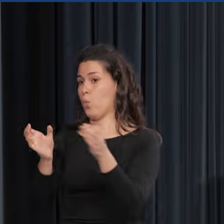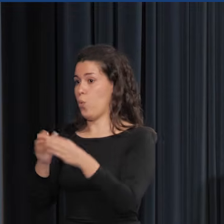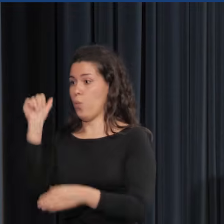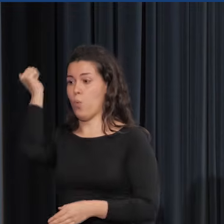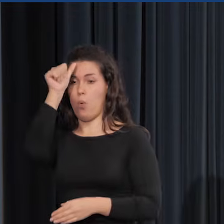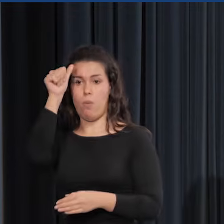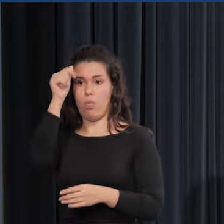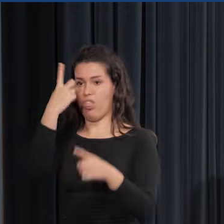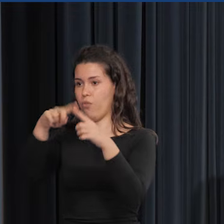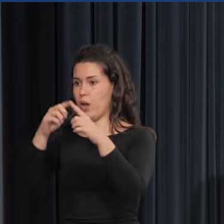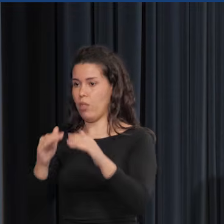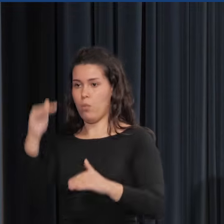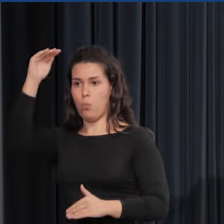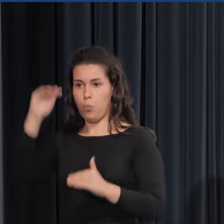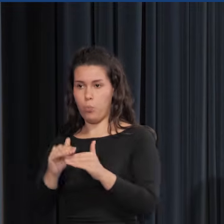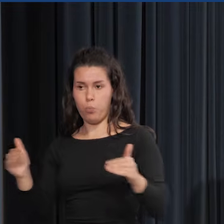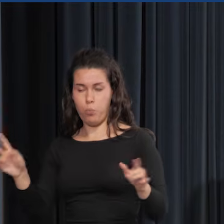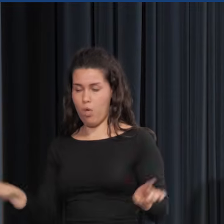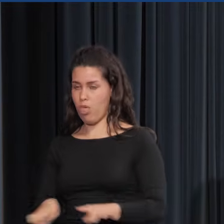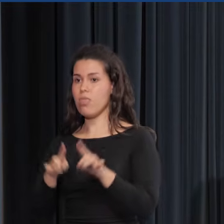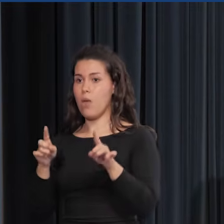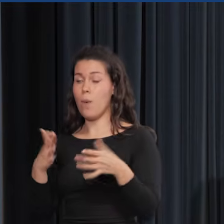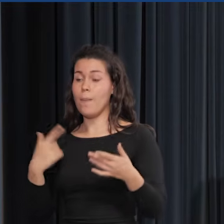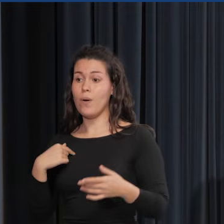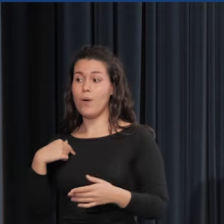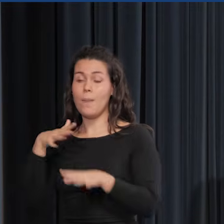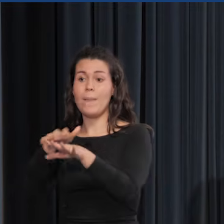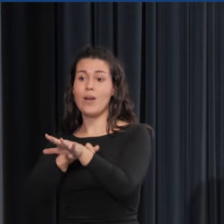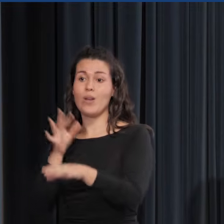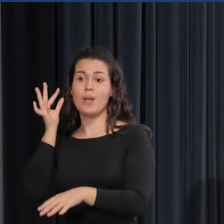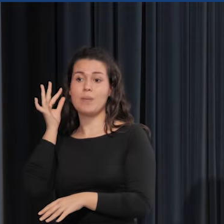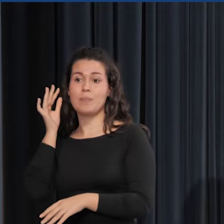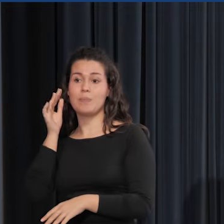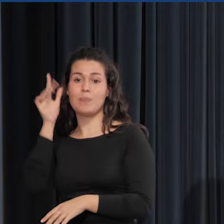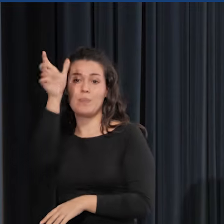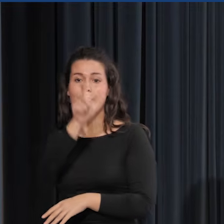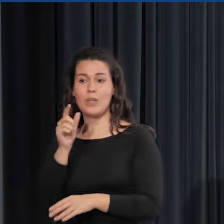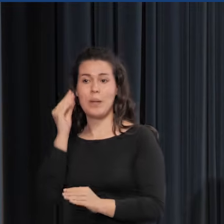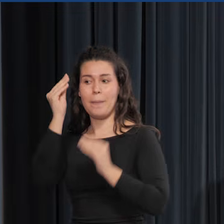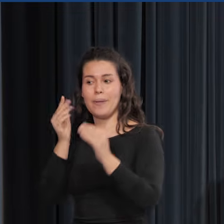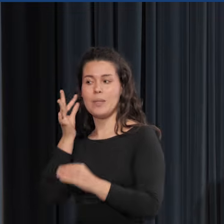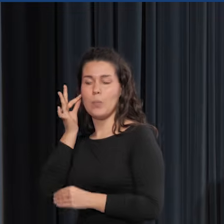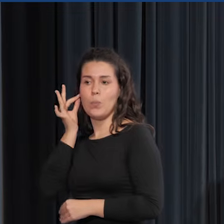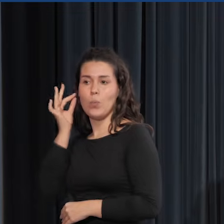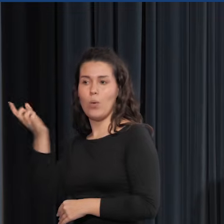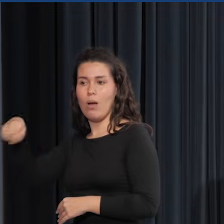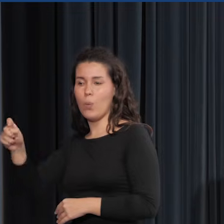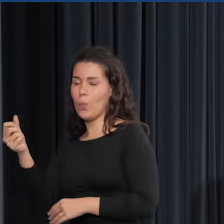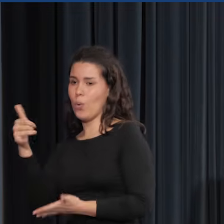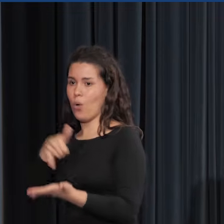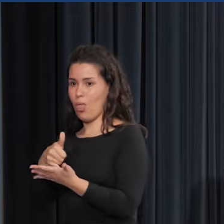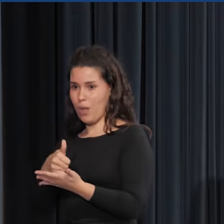tamaños, pero bueno, como se percibe así a las mujeres, pues al final ellas sienten que en este sector